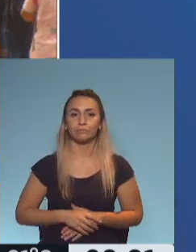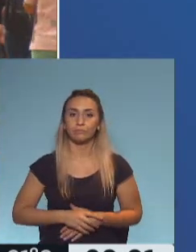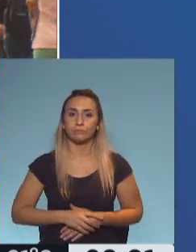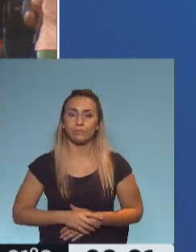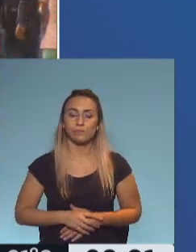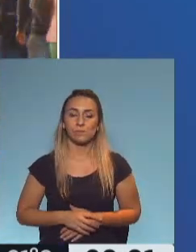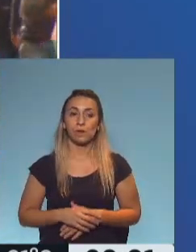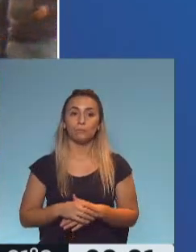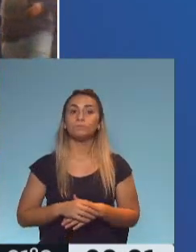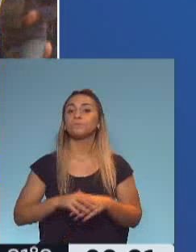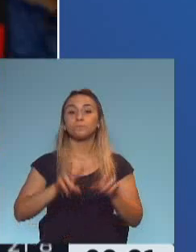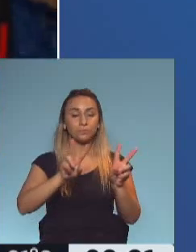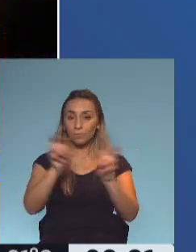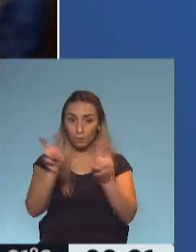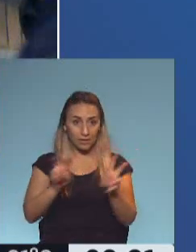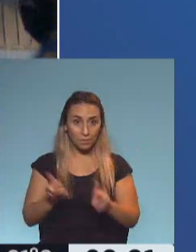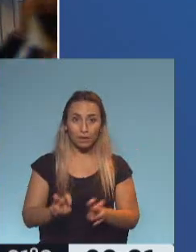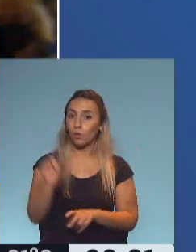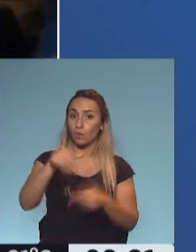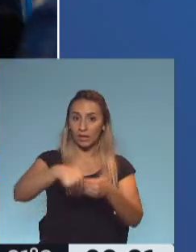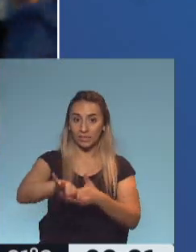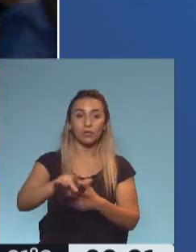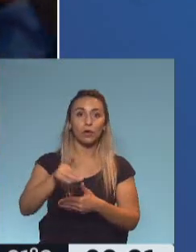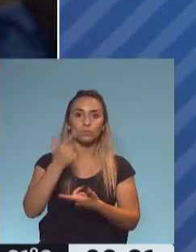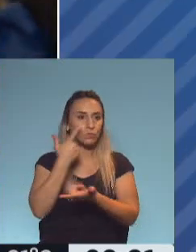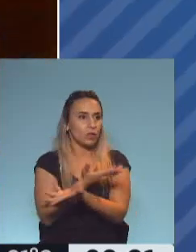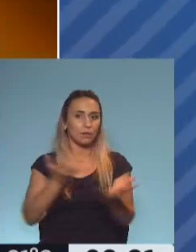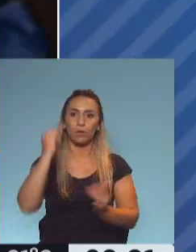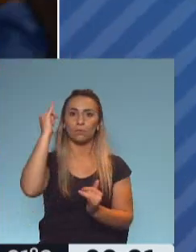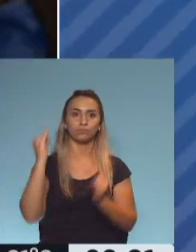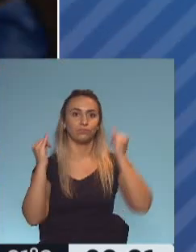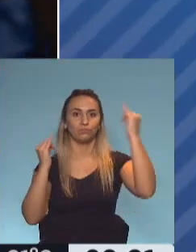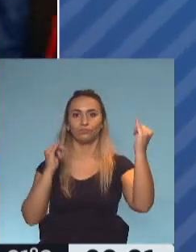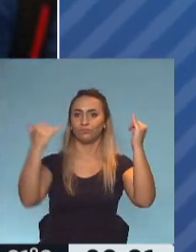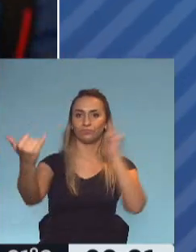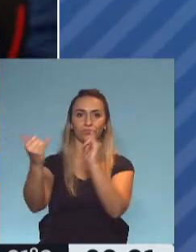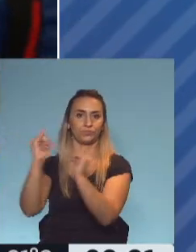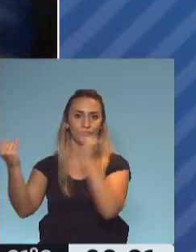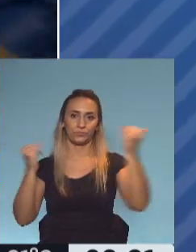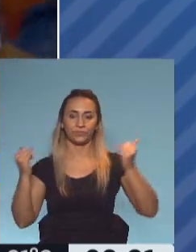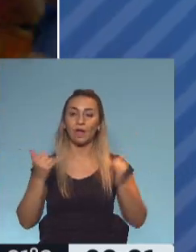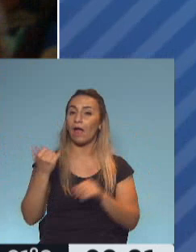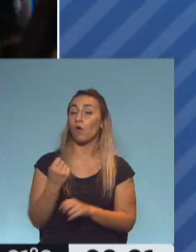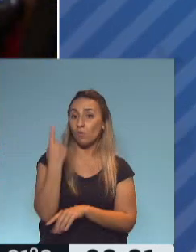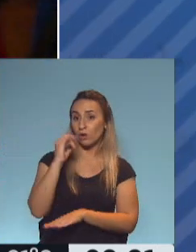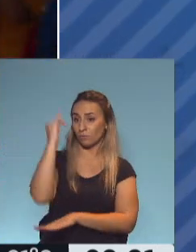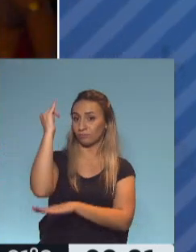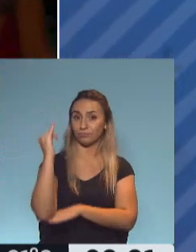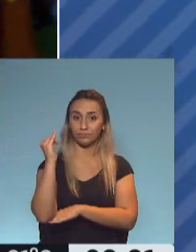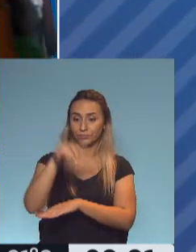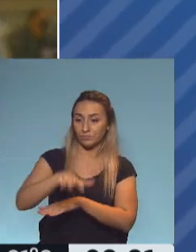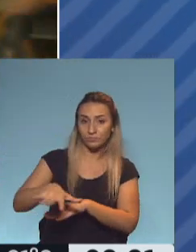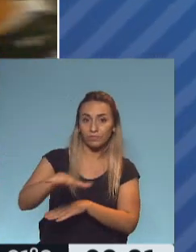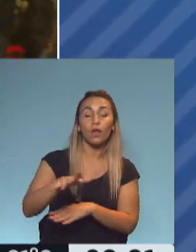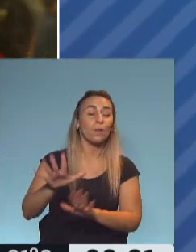tantas cosas que tenemos, en un ratito nada más empezamos a desplegar los móviles que tenemos en Televisión Pública Noticias. Uno de ellos, por ejemplo, para